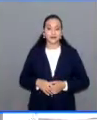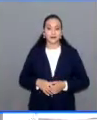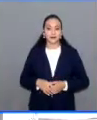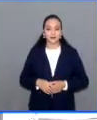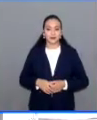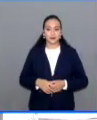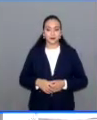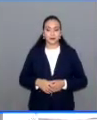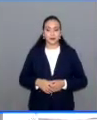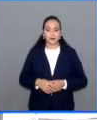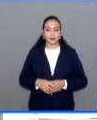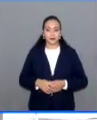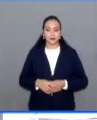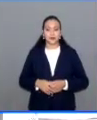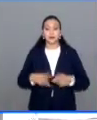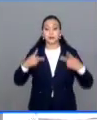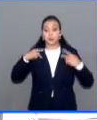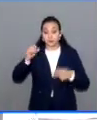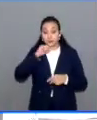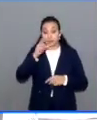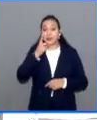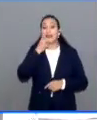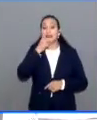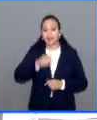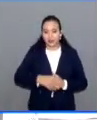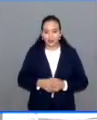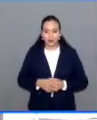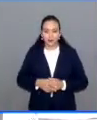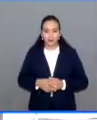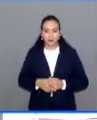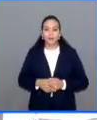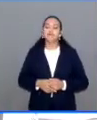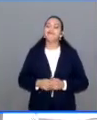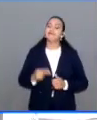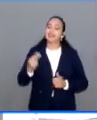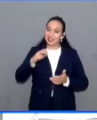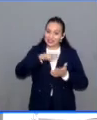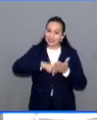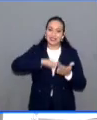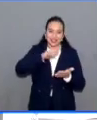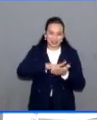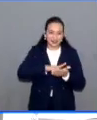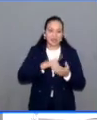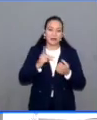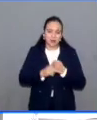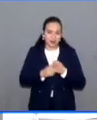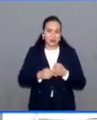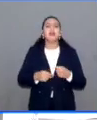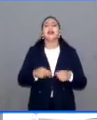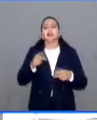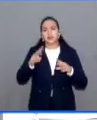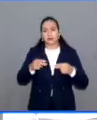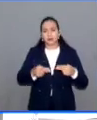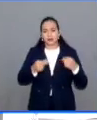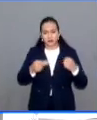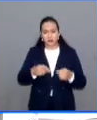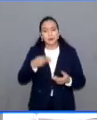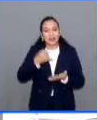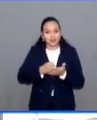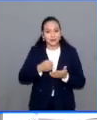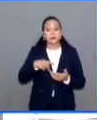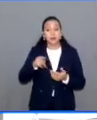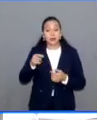Y especialistas señalaron que el país requiere de reformas y no solo miscelánea fiscal, como lo contempla el paquete